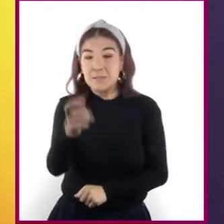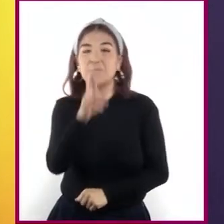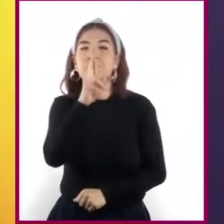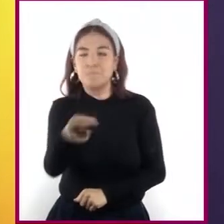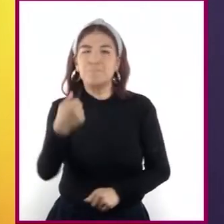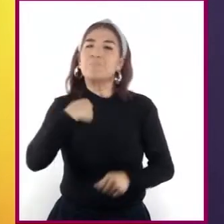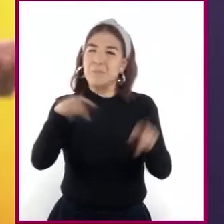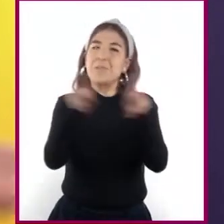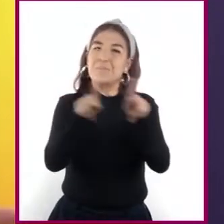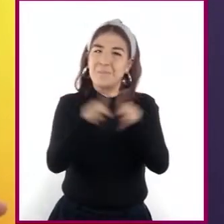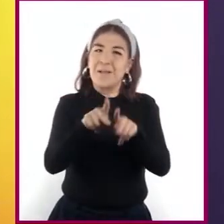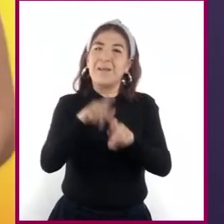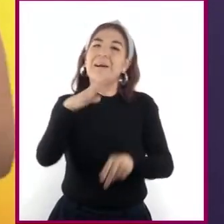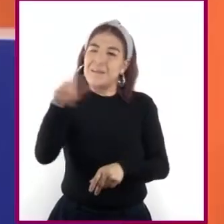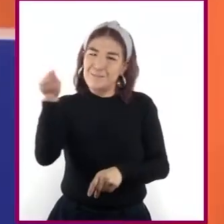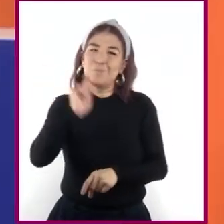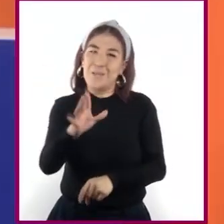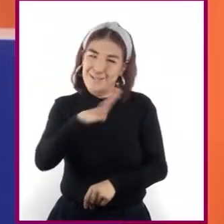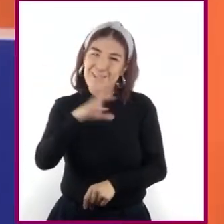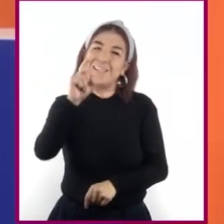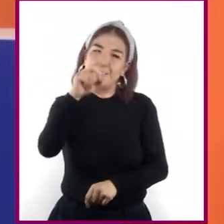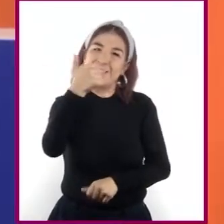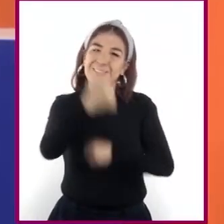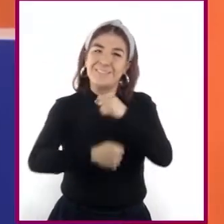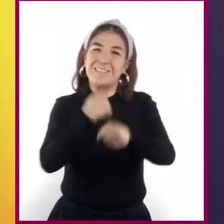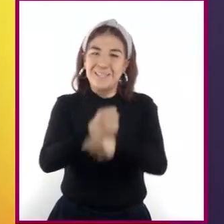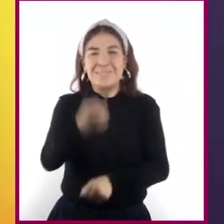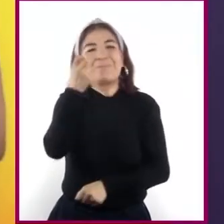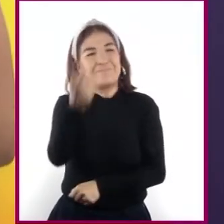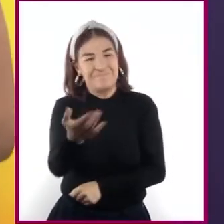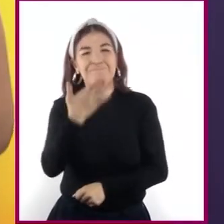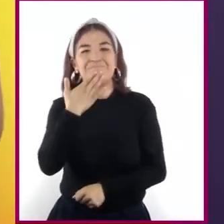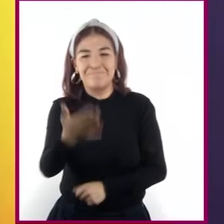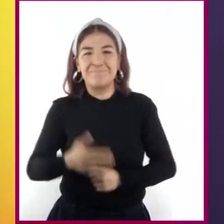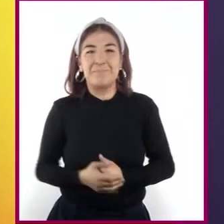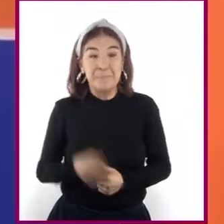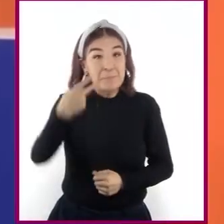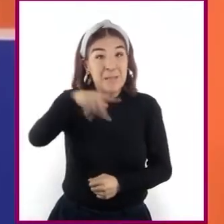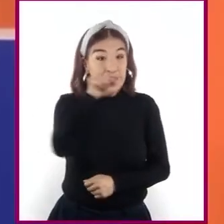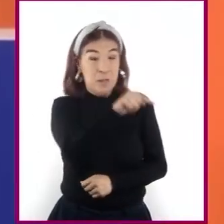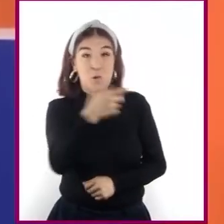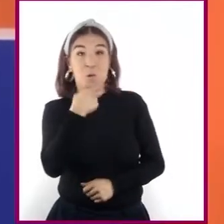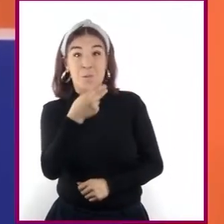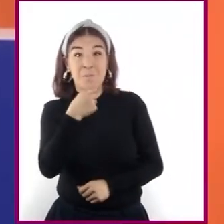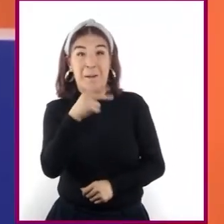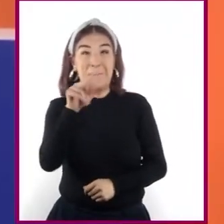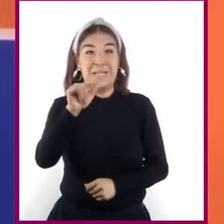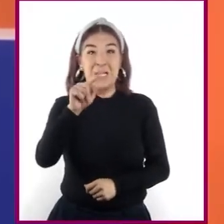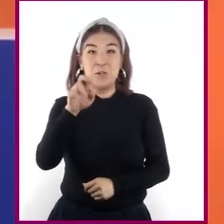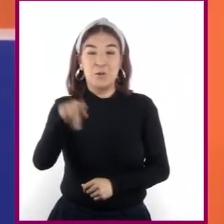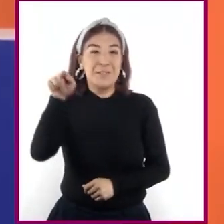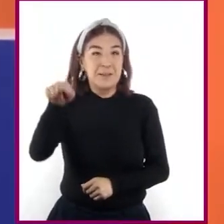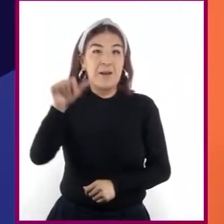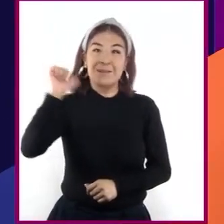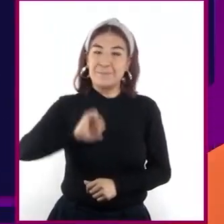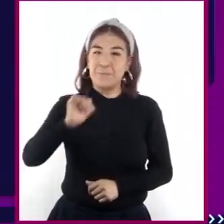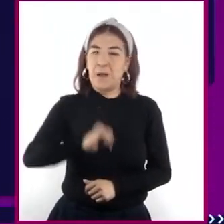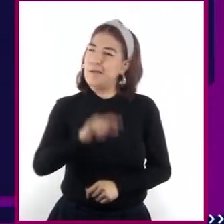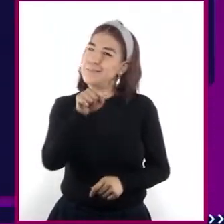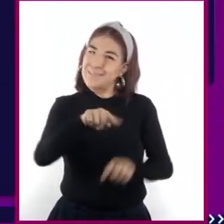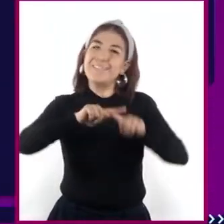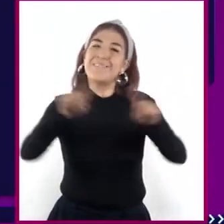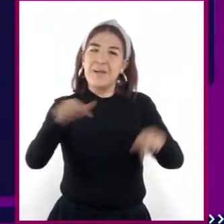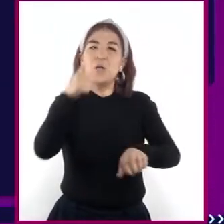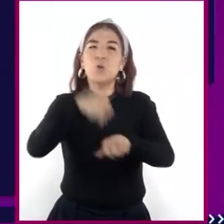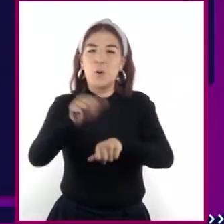que mi prima tiene 36 años. Efectivamente, Leslie, pero en el caso de Platón, podemos ubicarnos en una recta